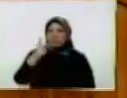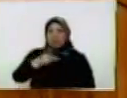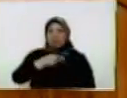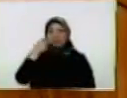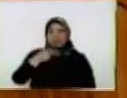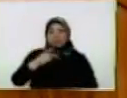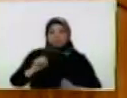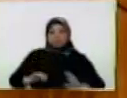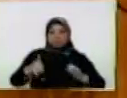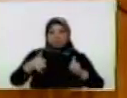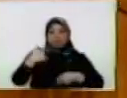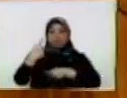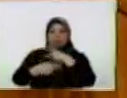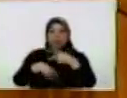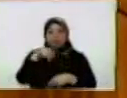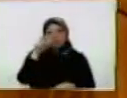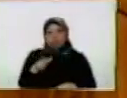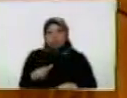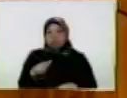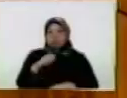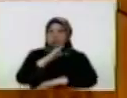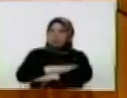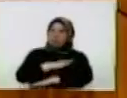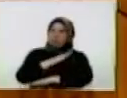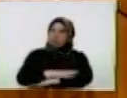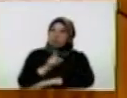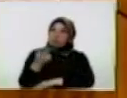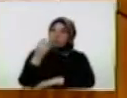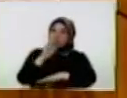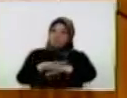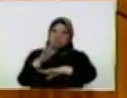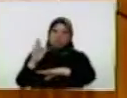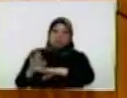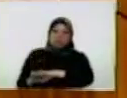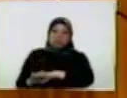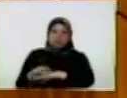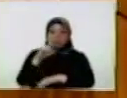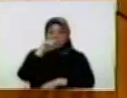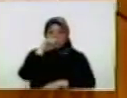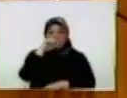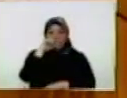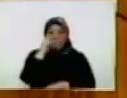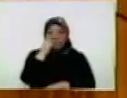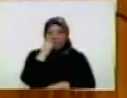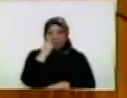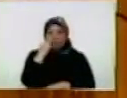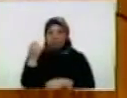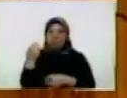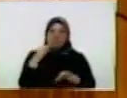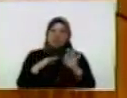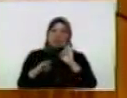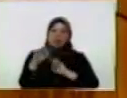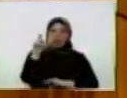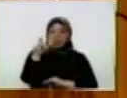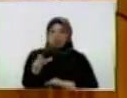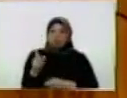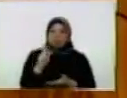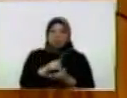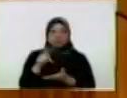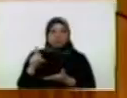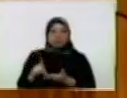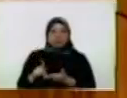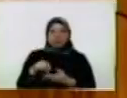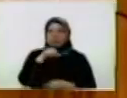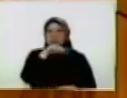a cumplir lo que prometió, y el primer llamado fue a hacer un marco referencial donde el pueblo fuera protagonista y partícipe de su